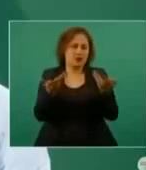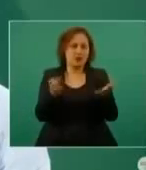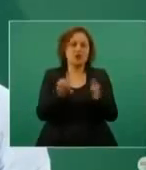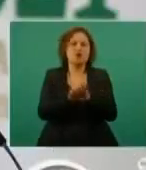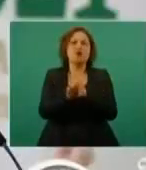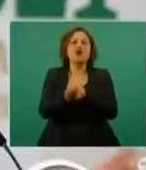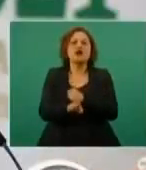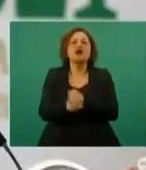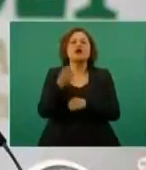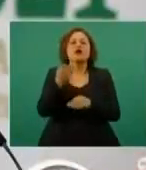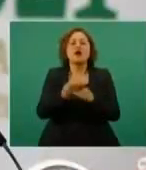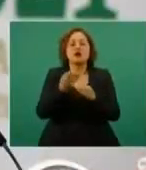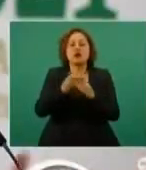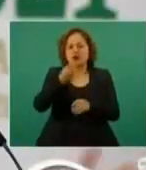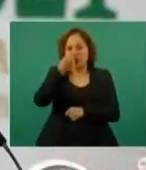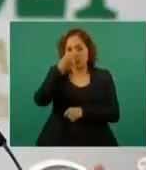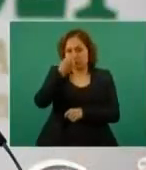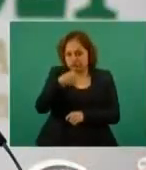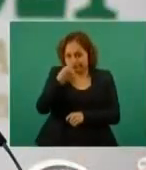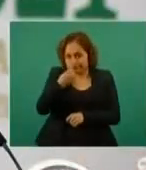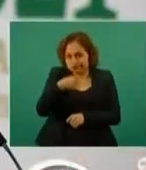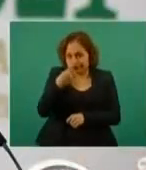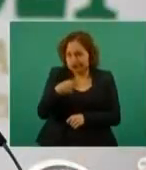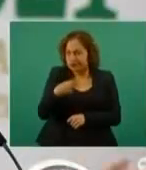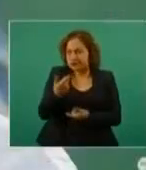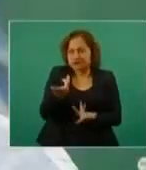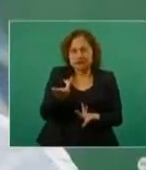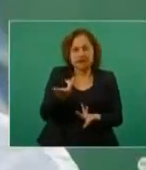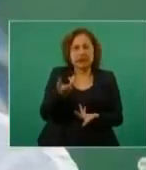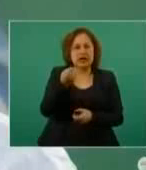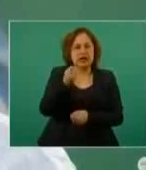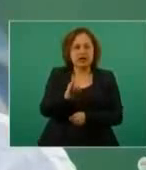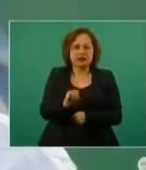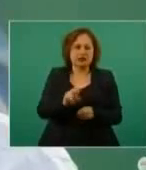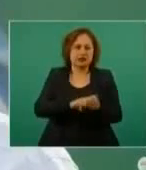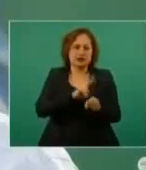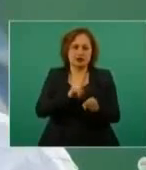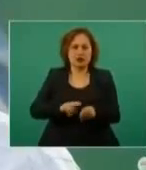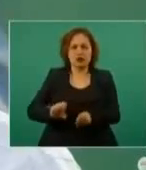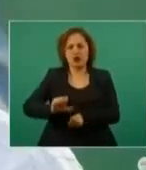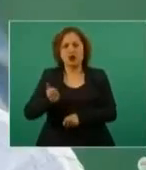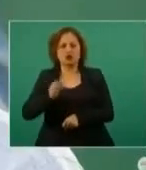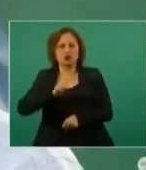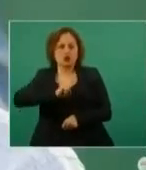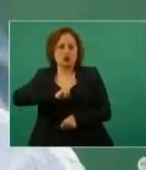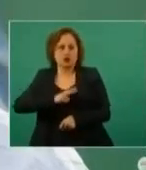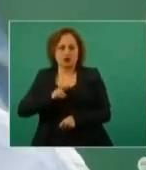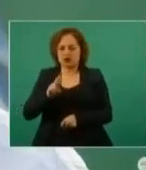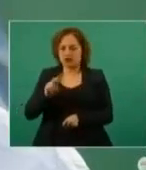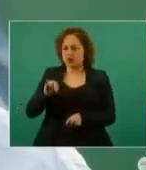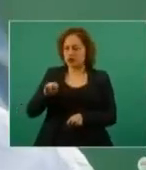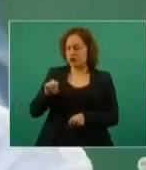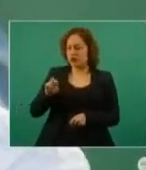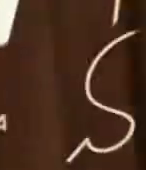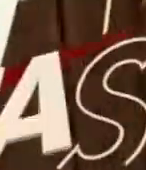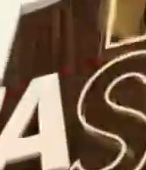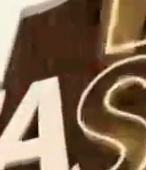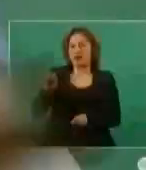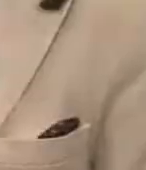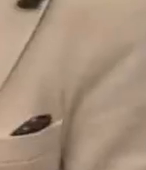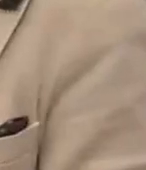Sí, exacto. Quiero un viaje a Oaxaca. Cálmase tantito. Quiero un viaje a Oaxaca. Mira cuánto brillo. Ah, Cipolite. Bueno. Ráfaga. Vamos a otra